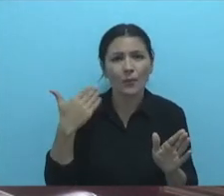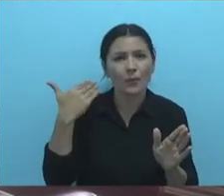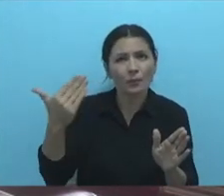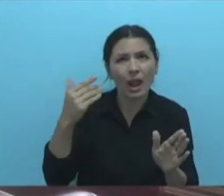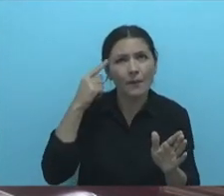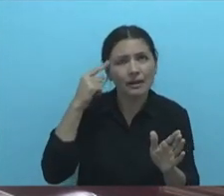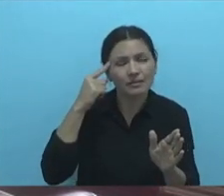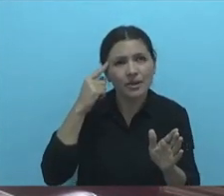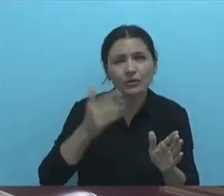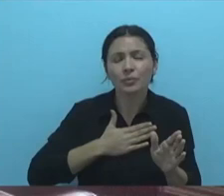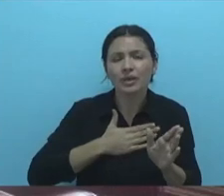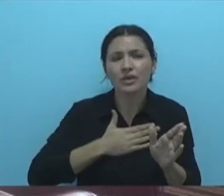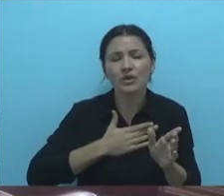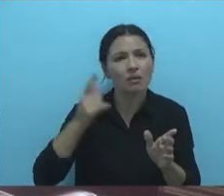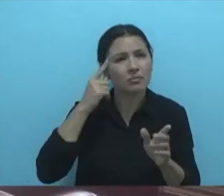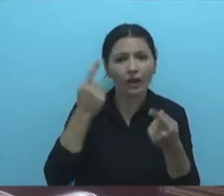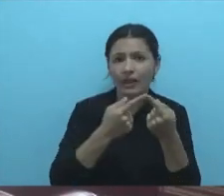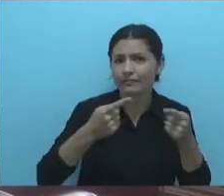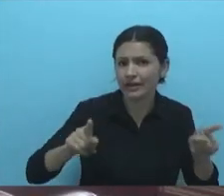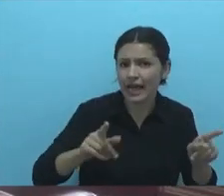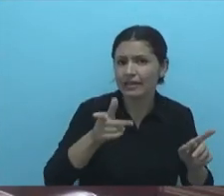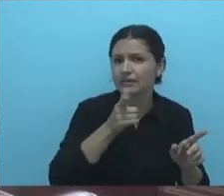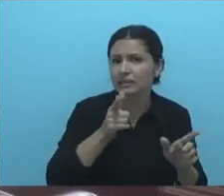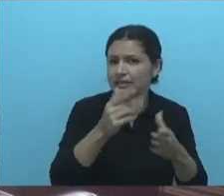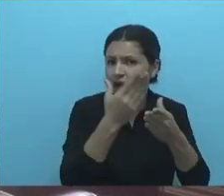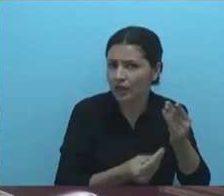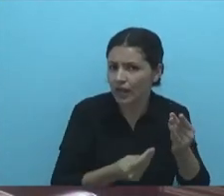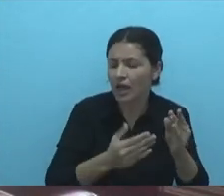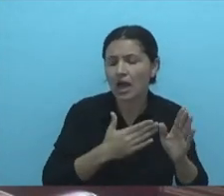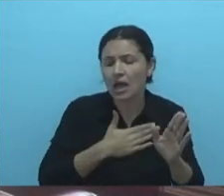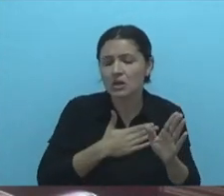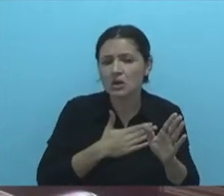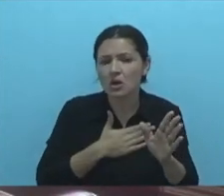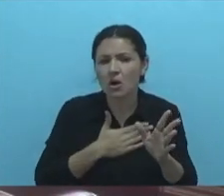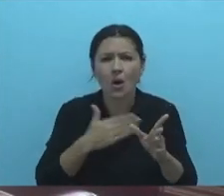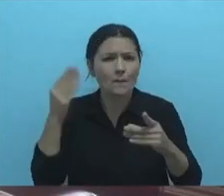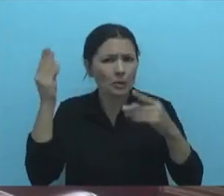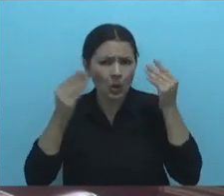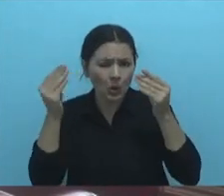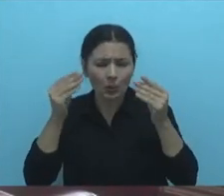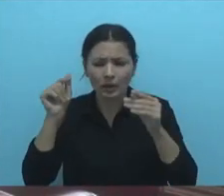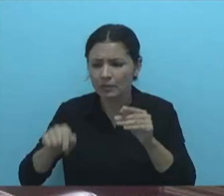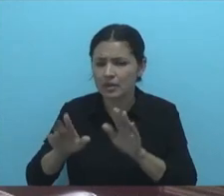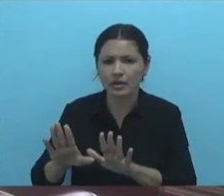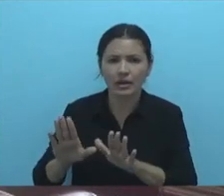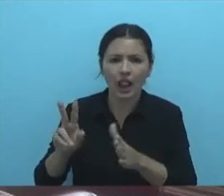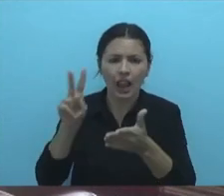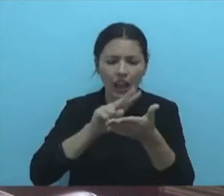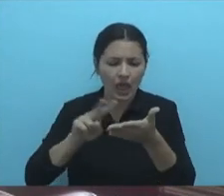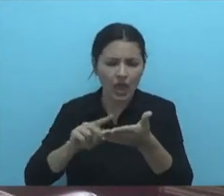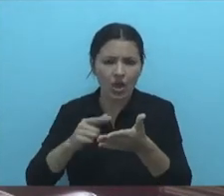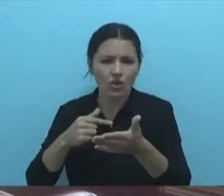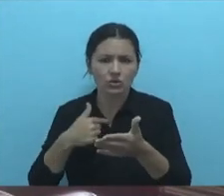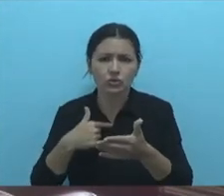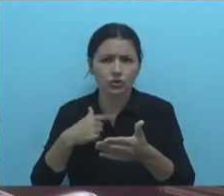de no compartir la cuestión yo no me preocupo si el diputado leoné algo